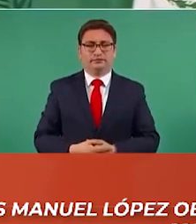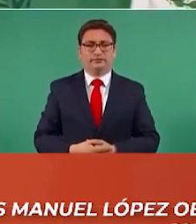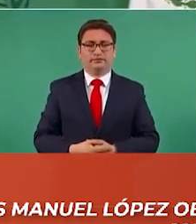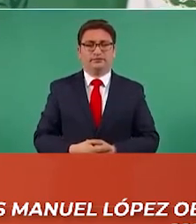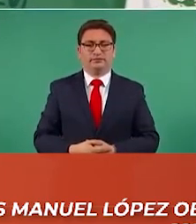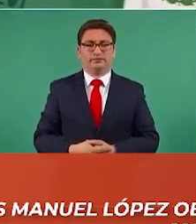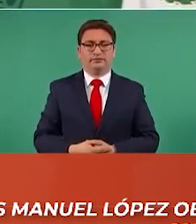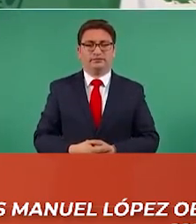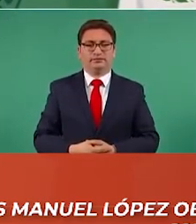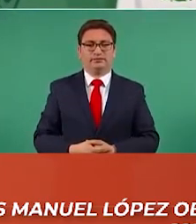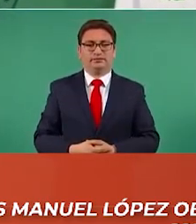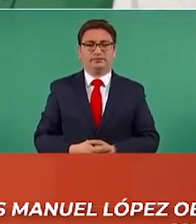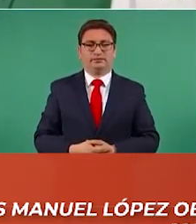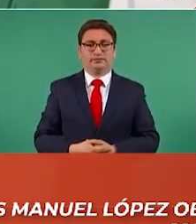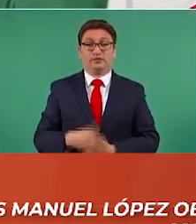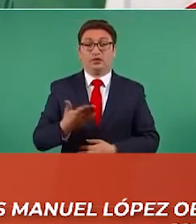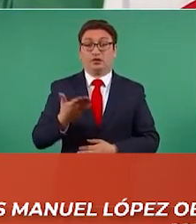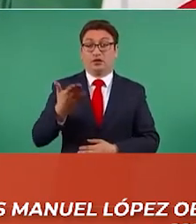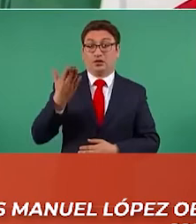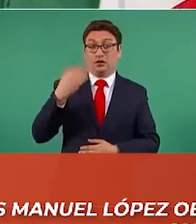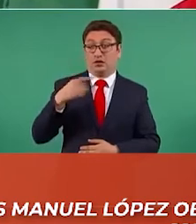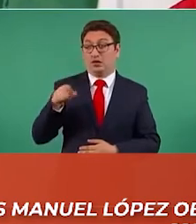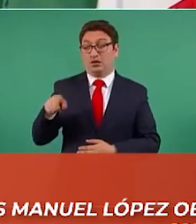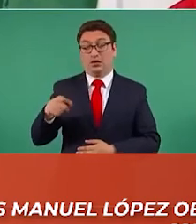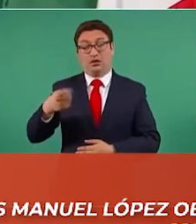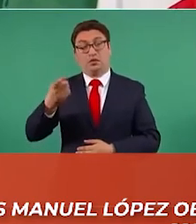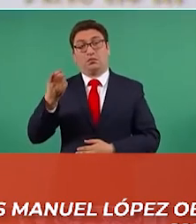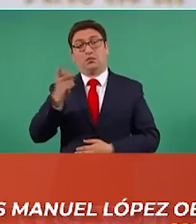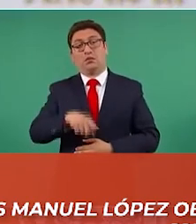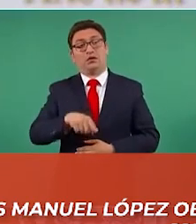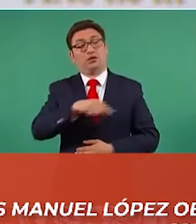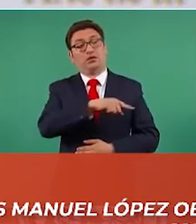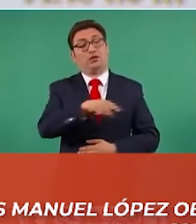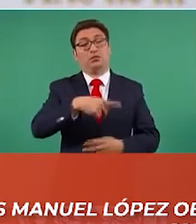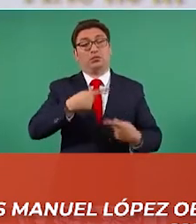instrucciones de rematar a heridos,